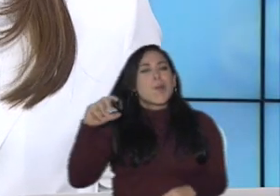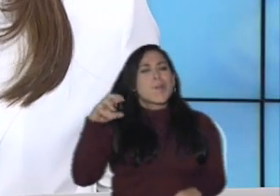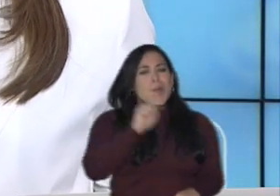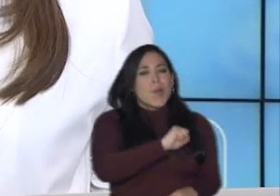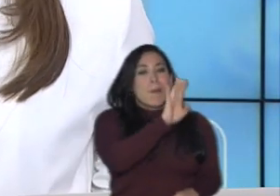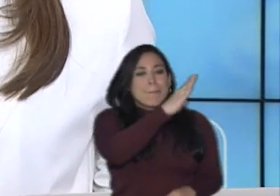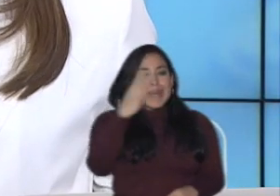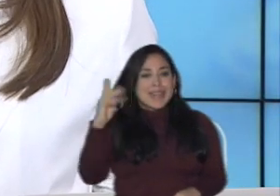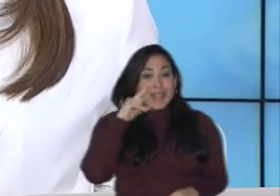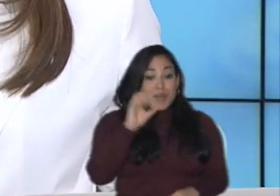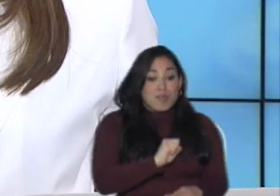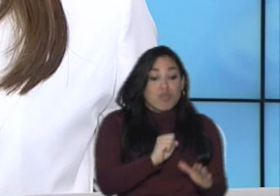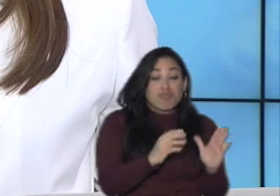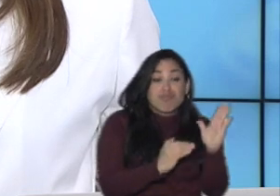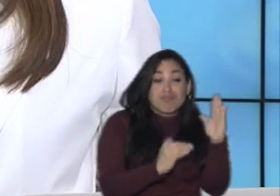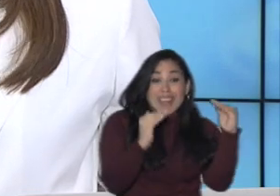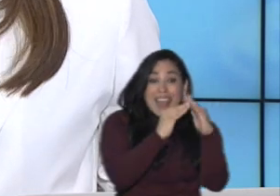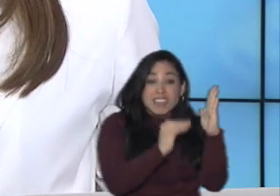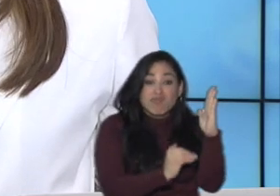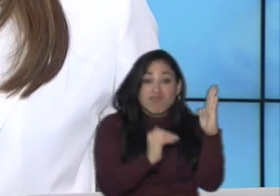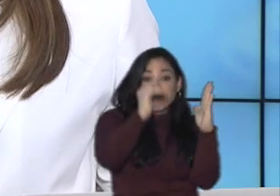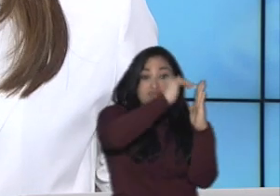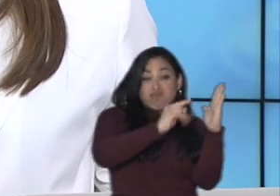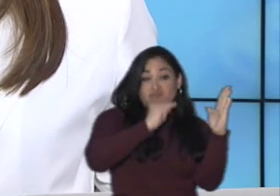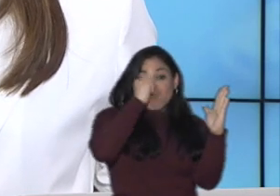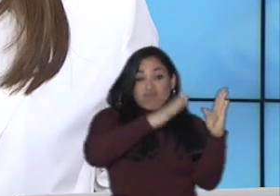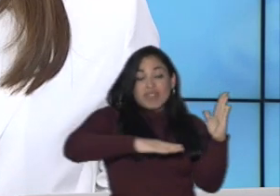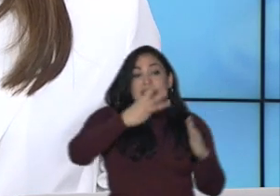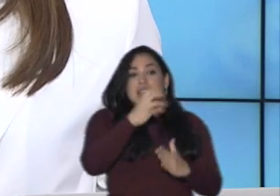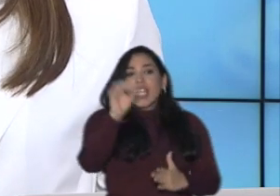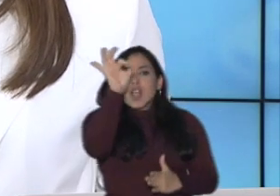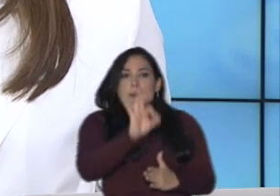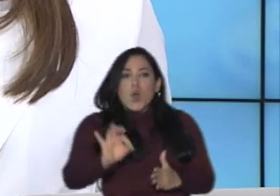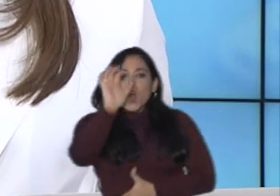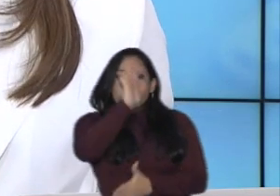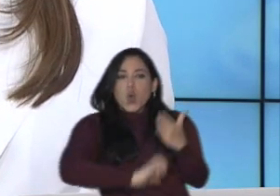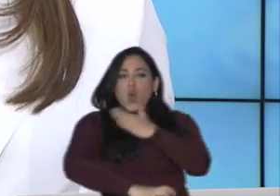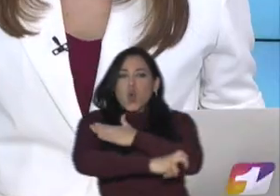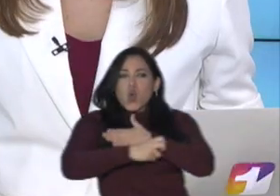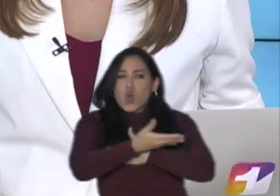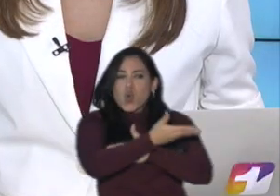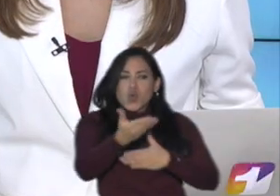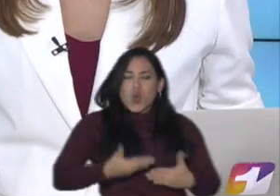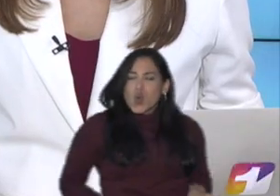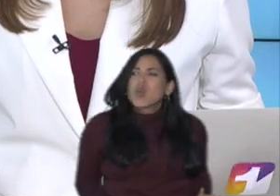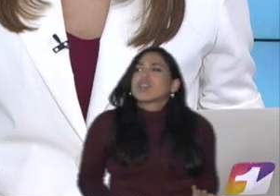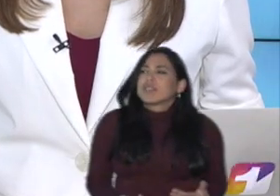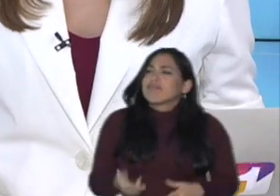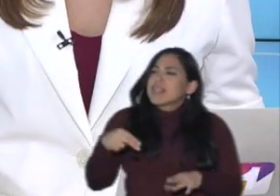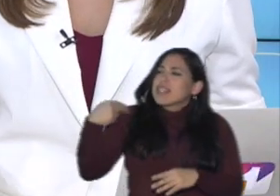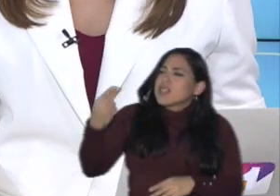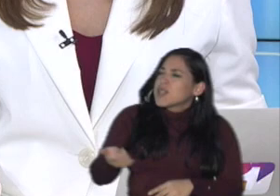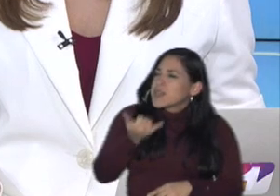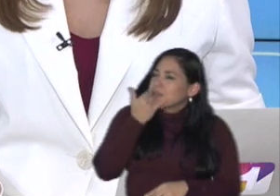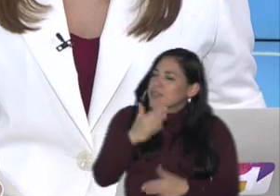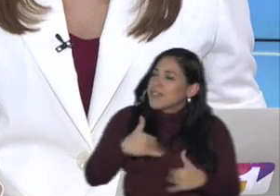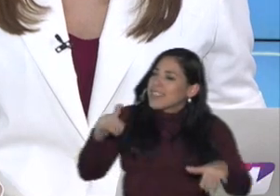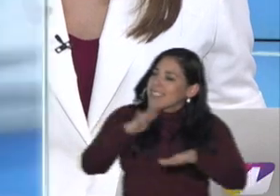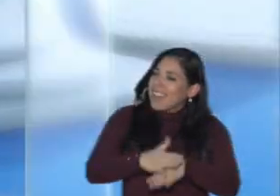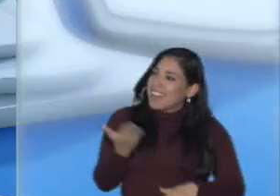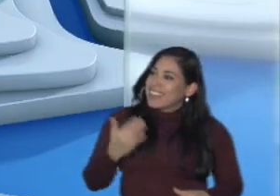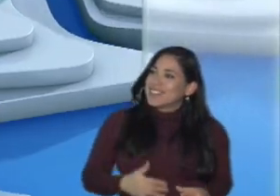evidencia cómo los estratos más altos se roban el 30% del servicio de energía. Jorge Castro tiene la historia. Jorge, buenas